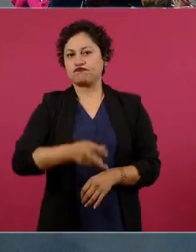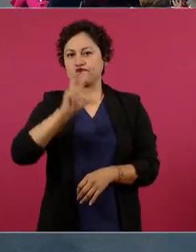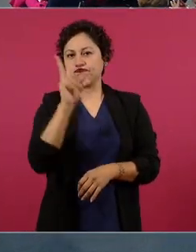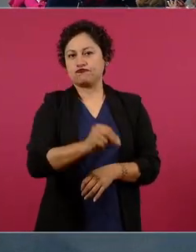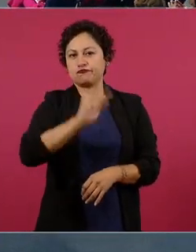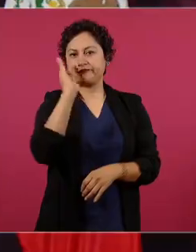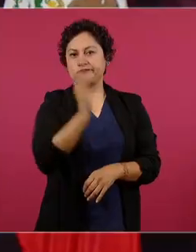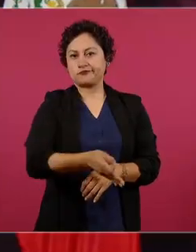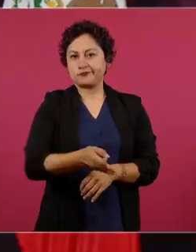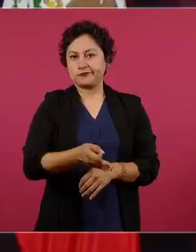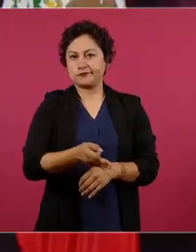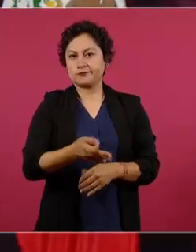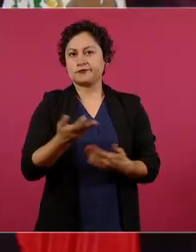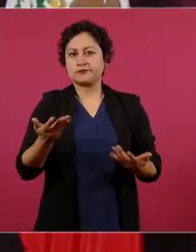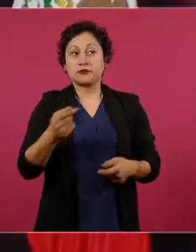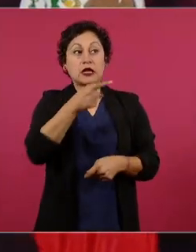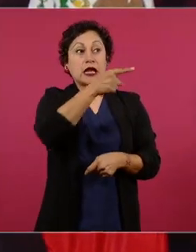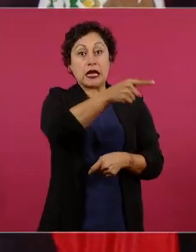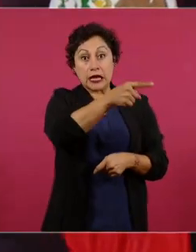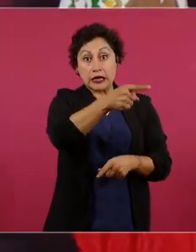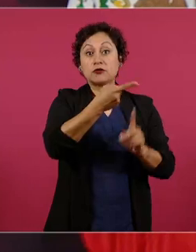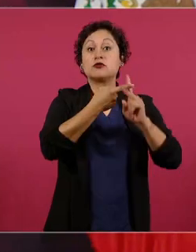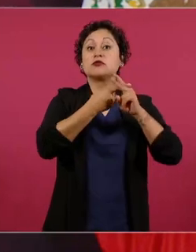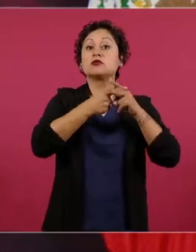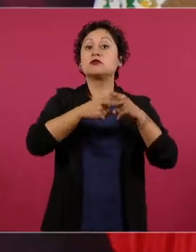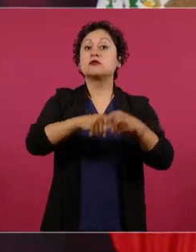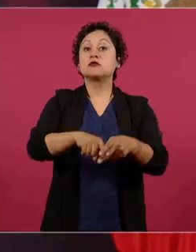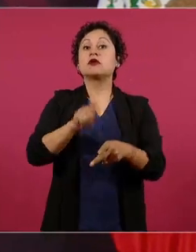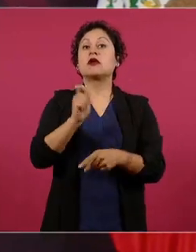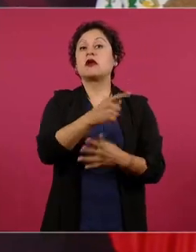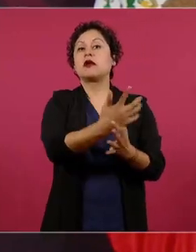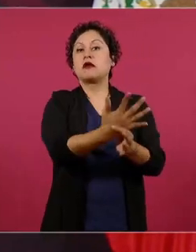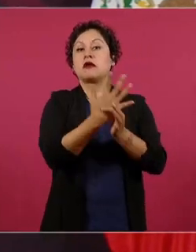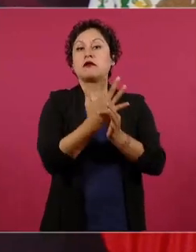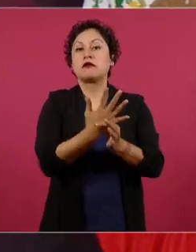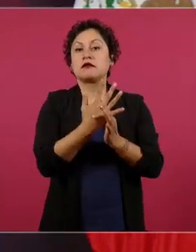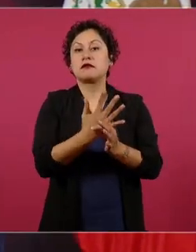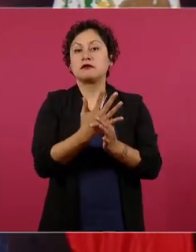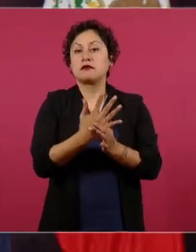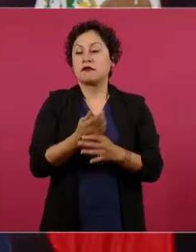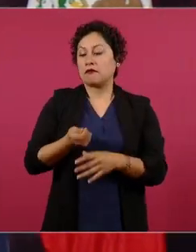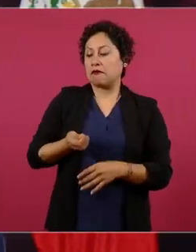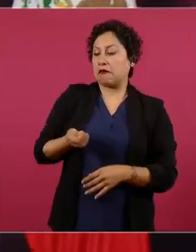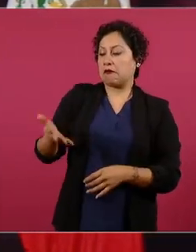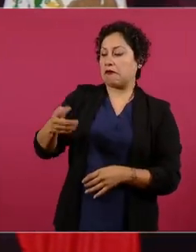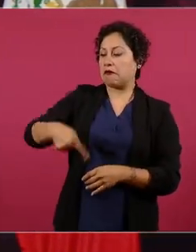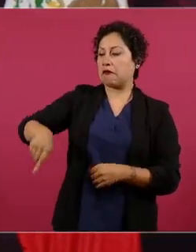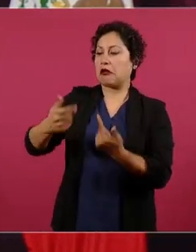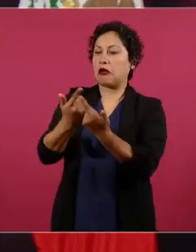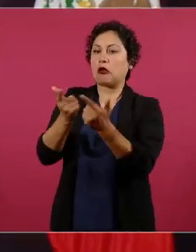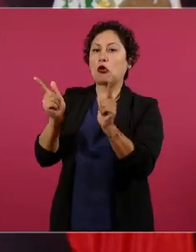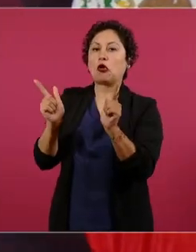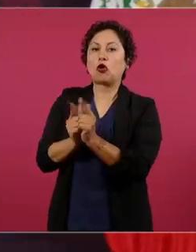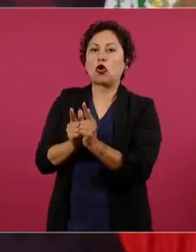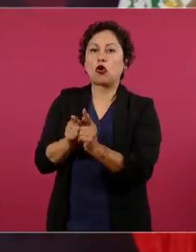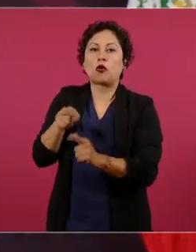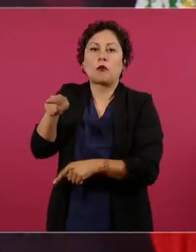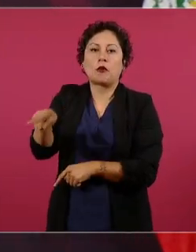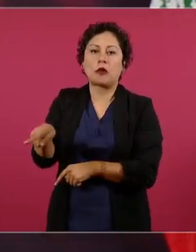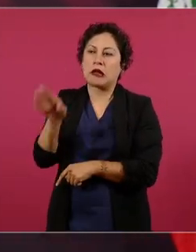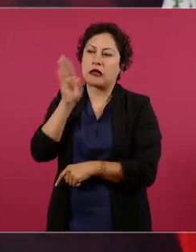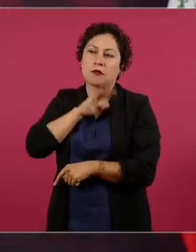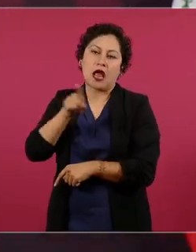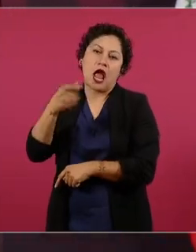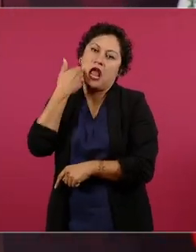a acuñar la frase, que éramos el partido de todo o nada.